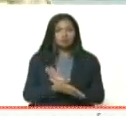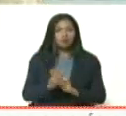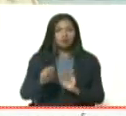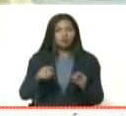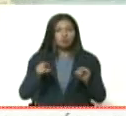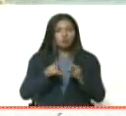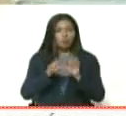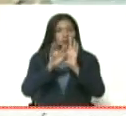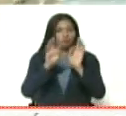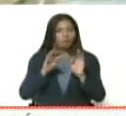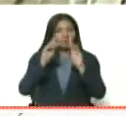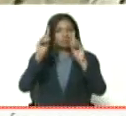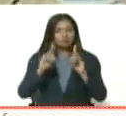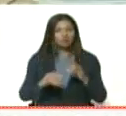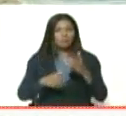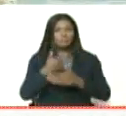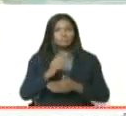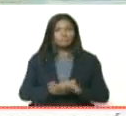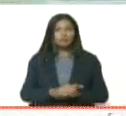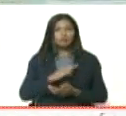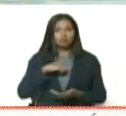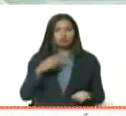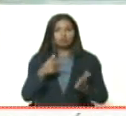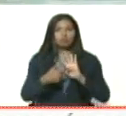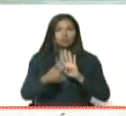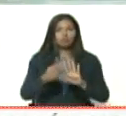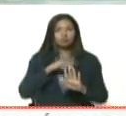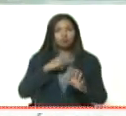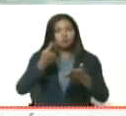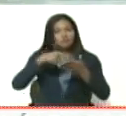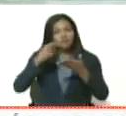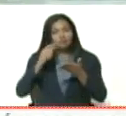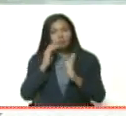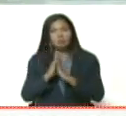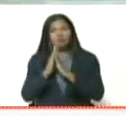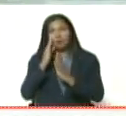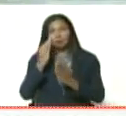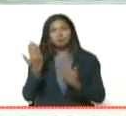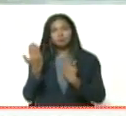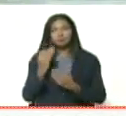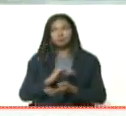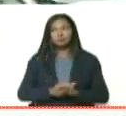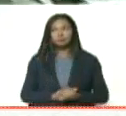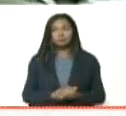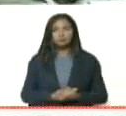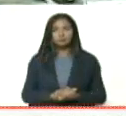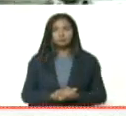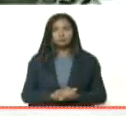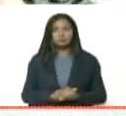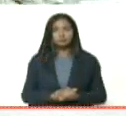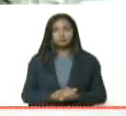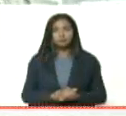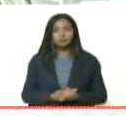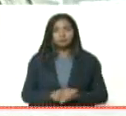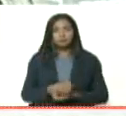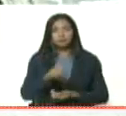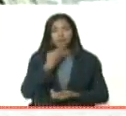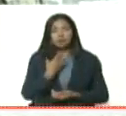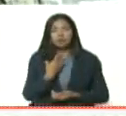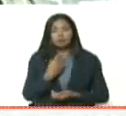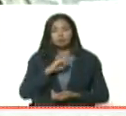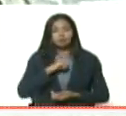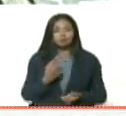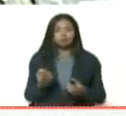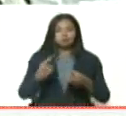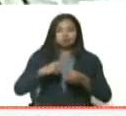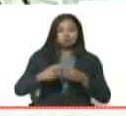de cuenta y esta decisión que ustedes me presentan para que yo la firme? Por favor, ministro, Leal Tellería. Bueno, mi comandante en jefe, eso forma